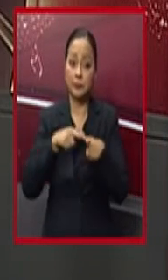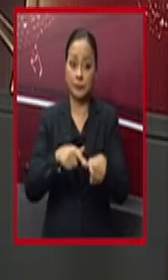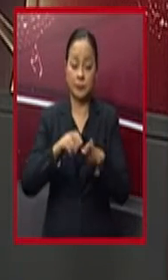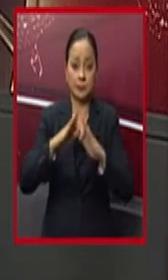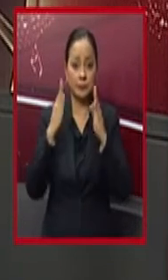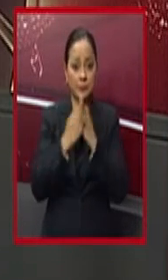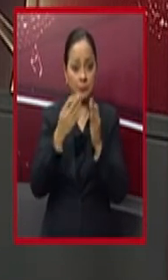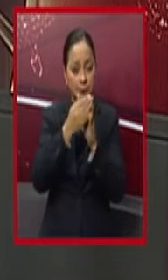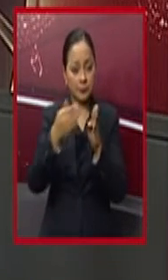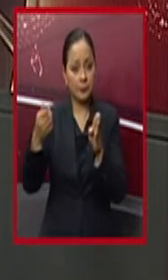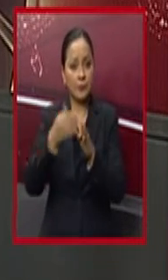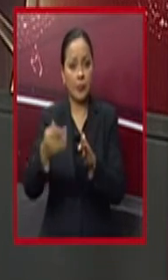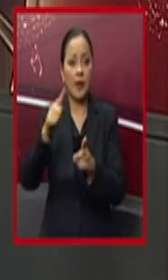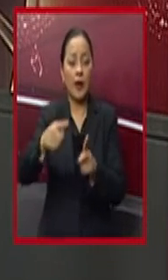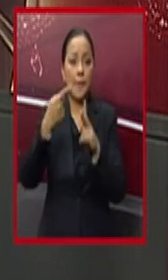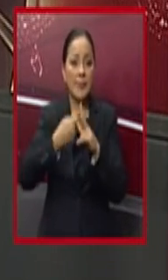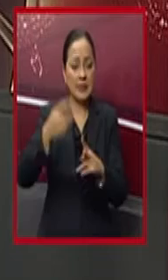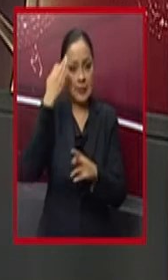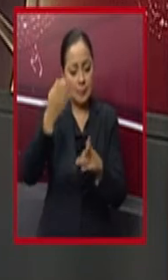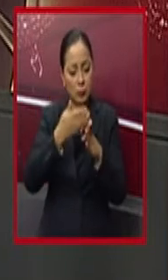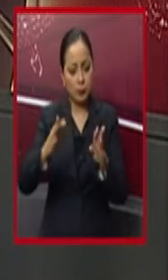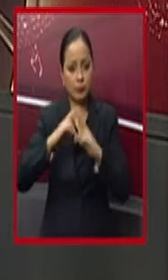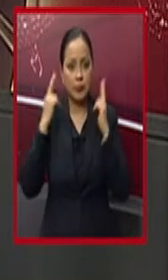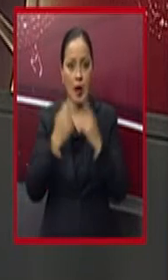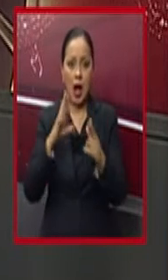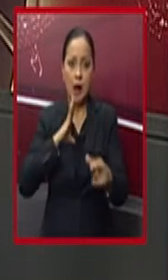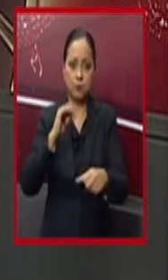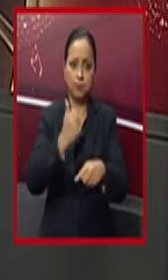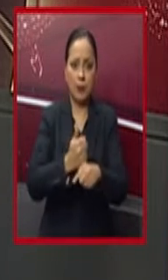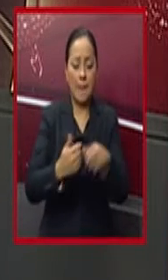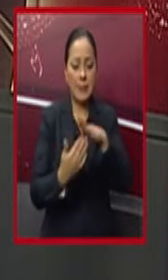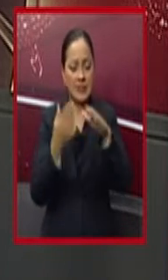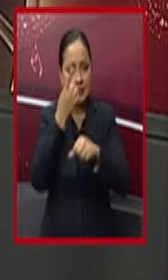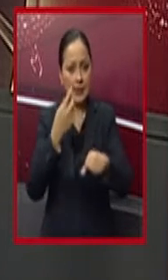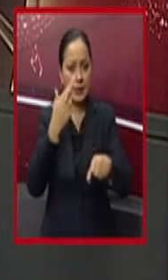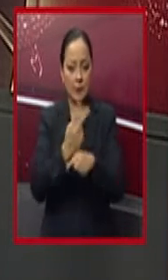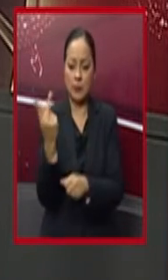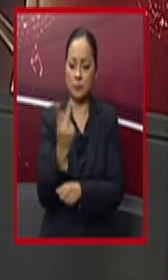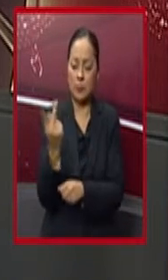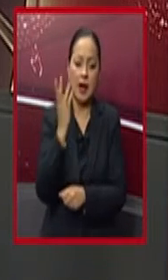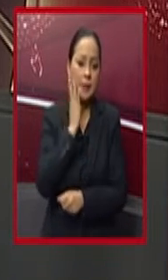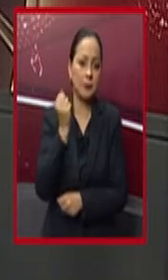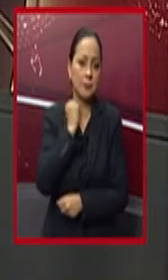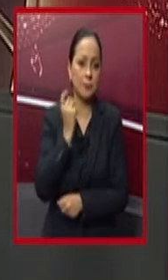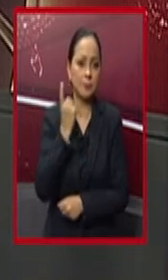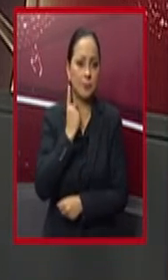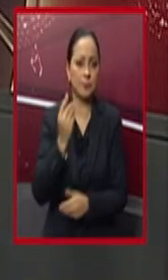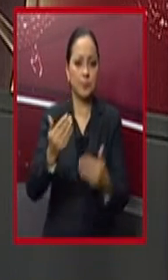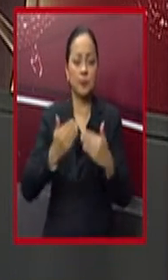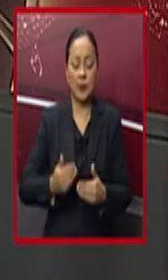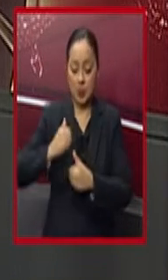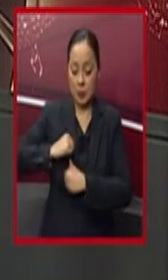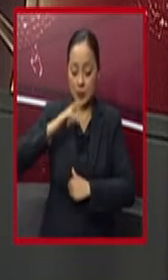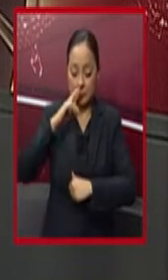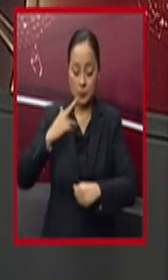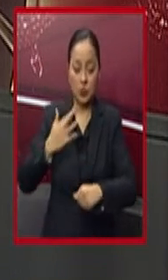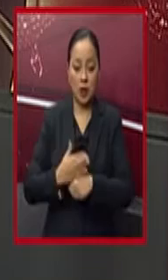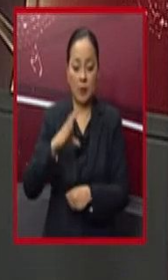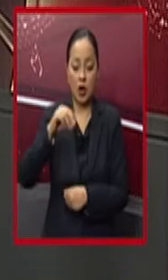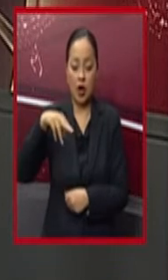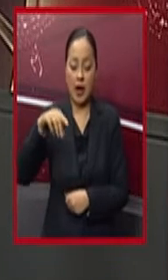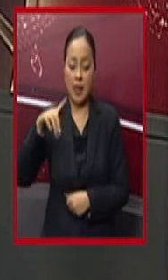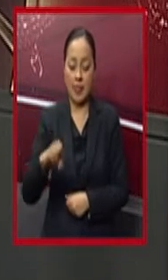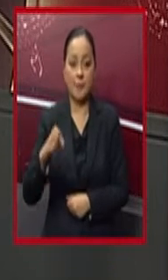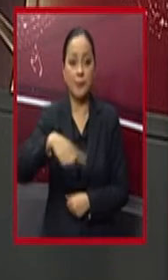protocolo correspondiente al inicio de periodo, se llevó a cabo la instalación de las mesas directivas de ambas cámaras. También el titular de la CONADE,